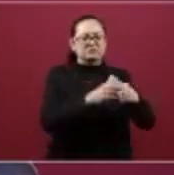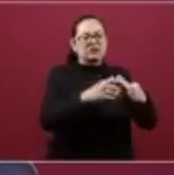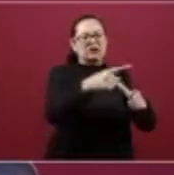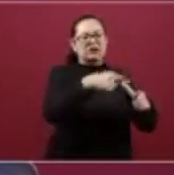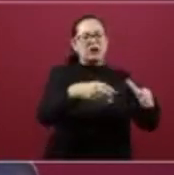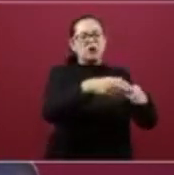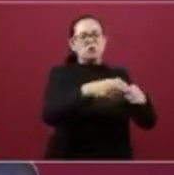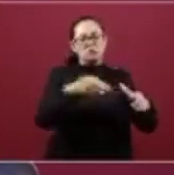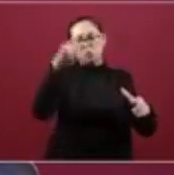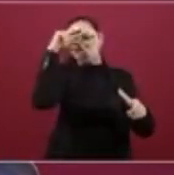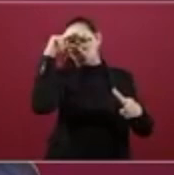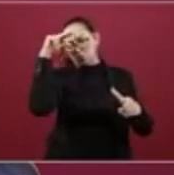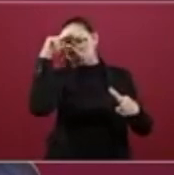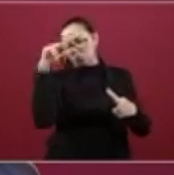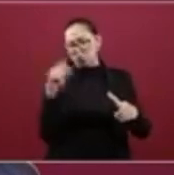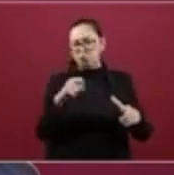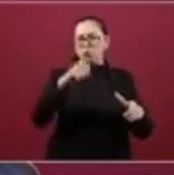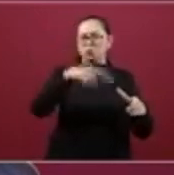orgánicos.